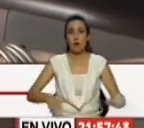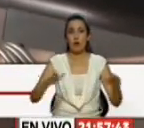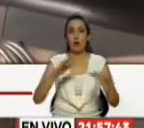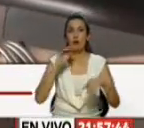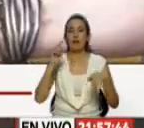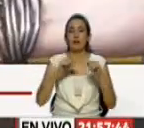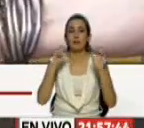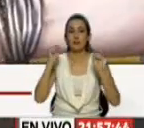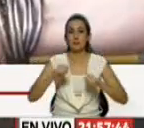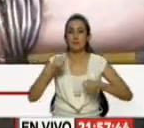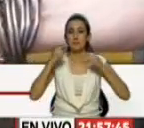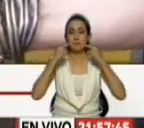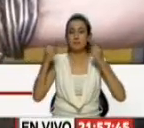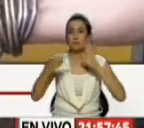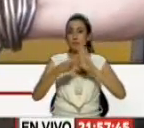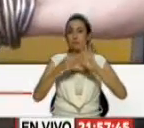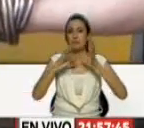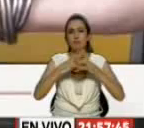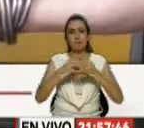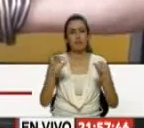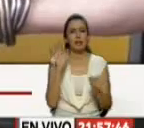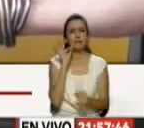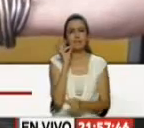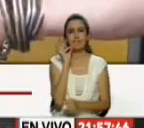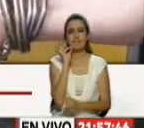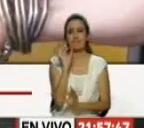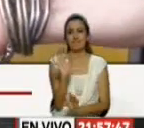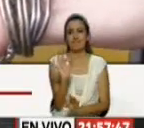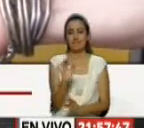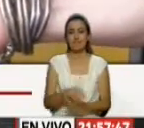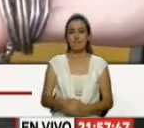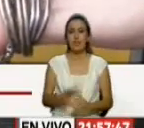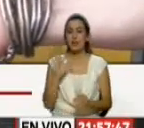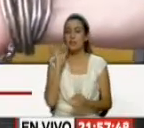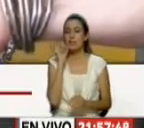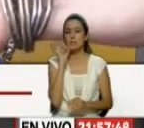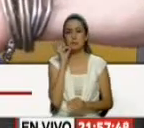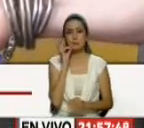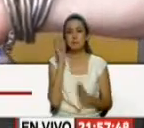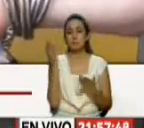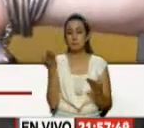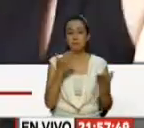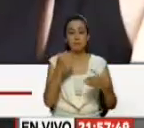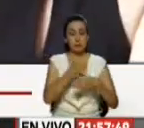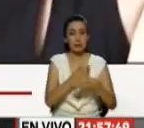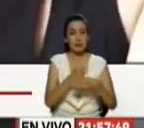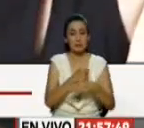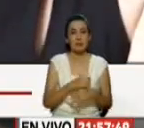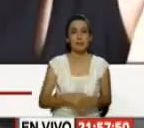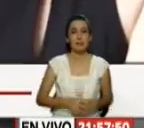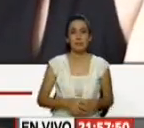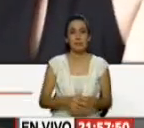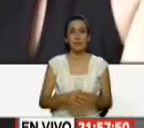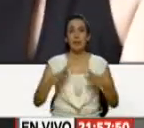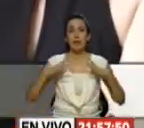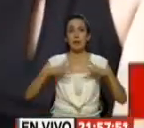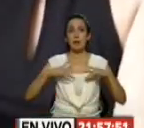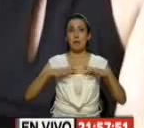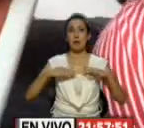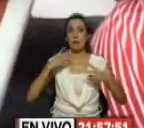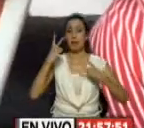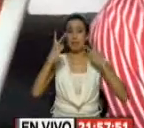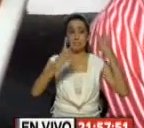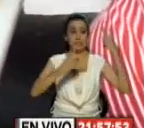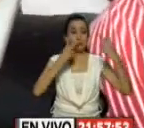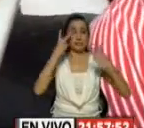Unidos. Porque son muy deliciosas las humitas, muy delicioso, el café más que todo. En este feriado, la Casa de